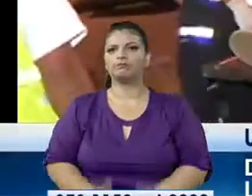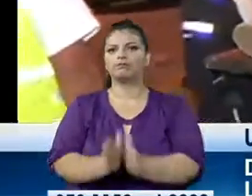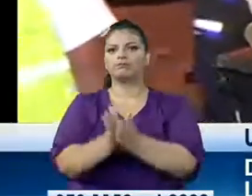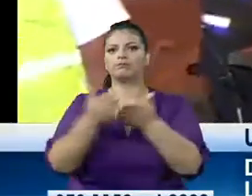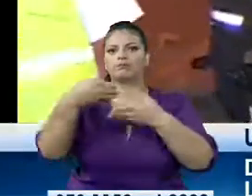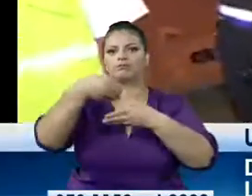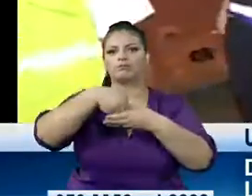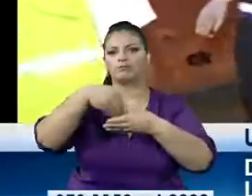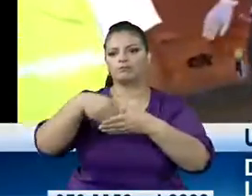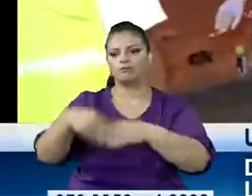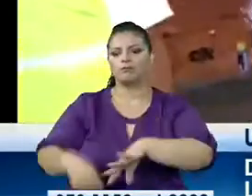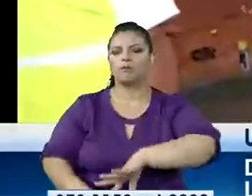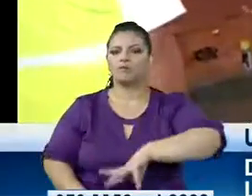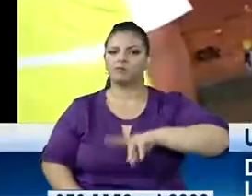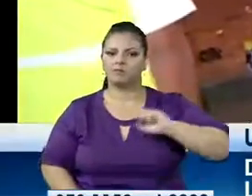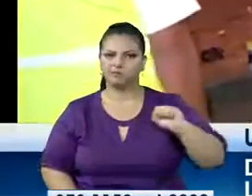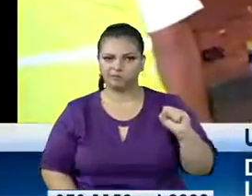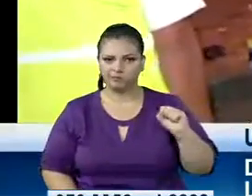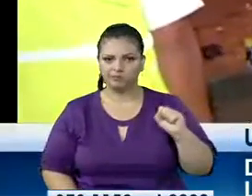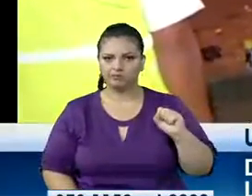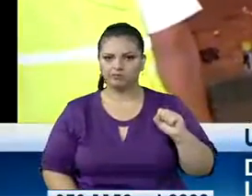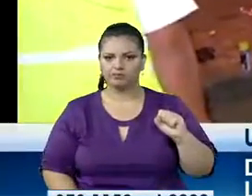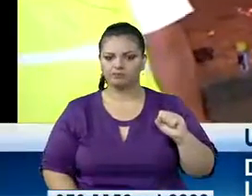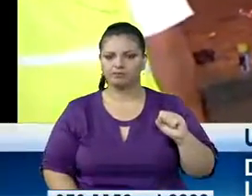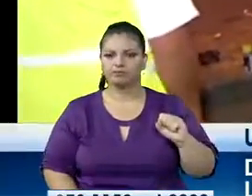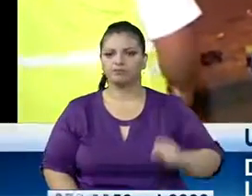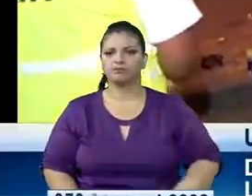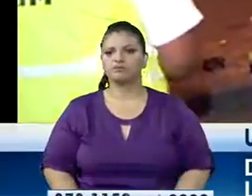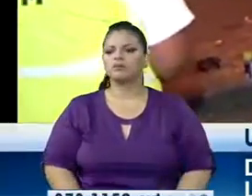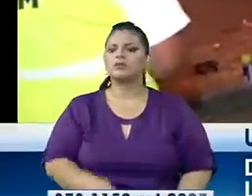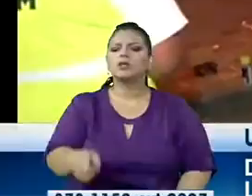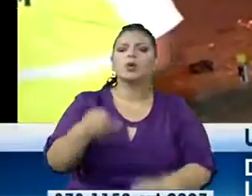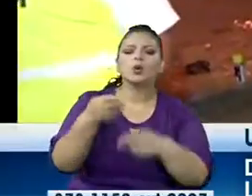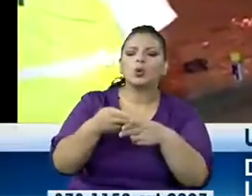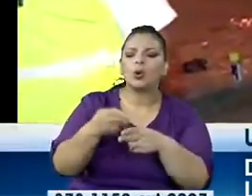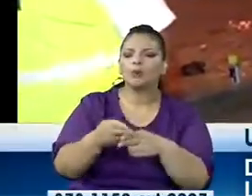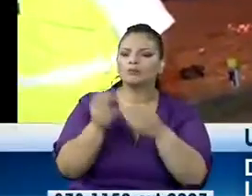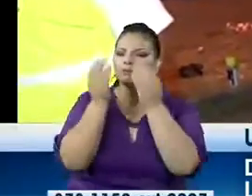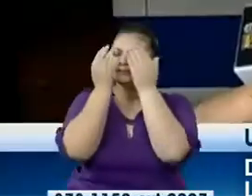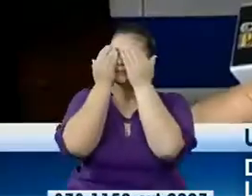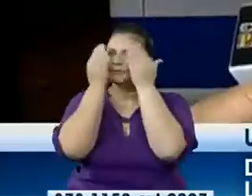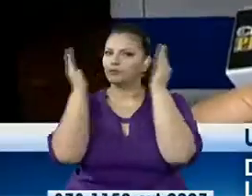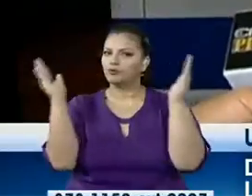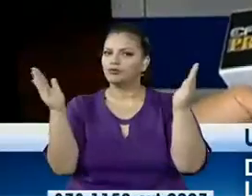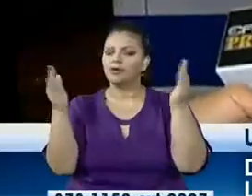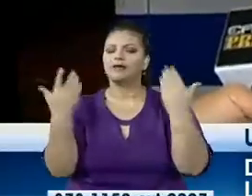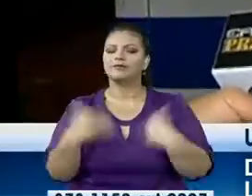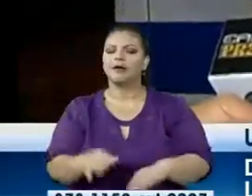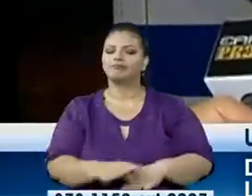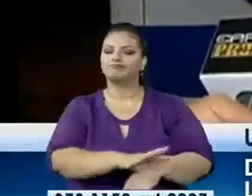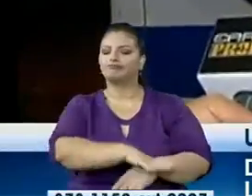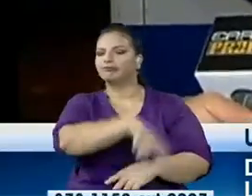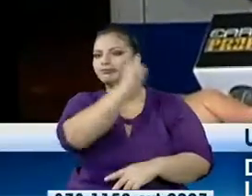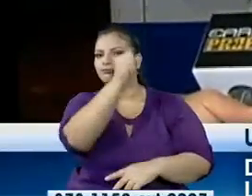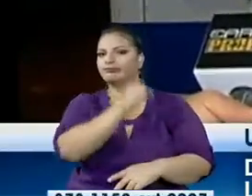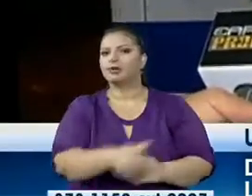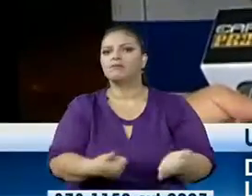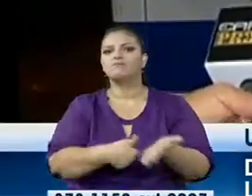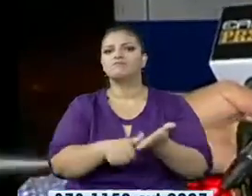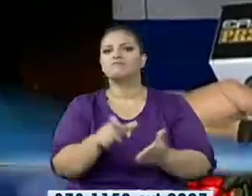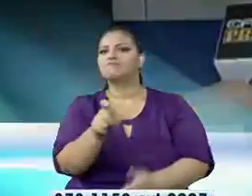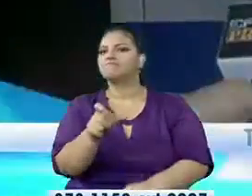y documentos personales, motivo por el cual no pudo ser identificado. Cuando llegamos nosotros, ya